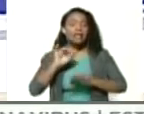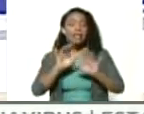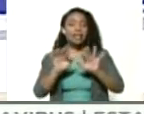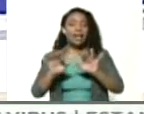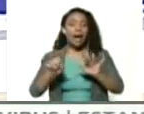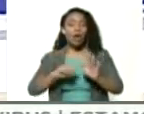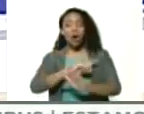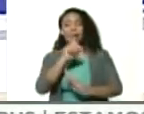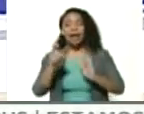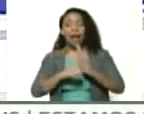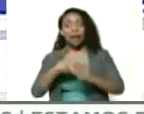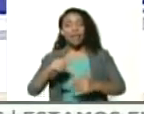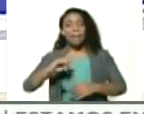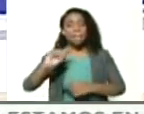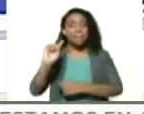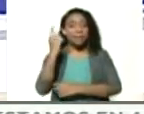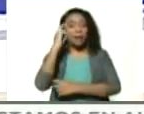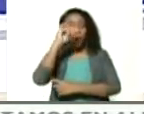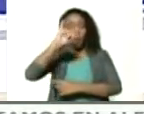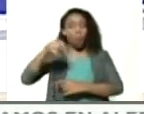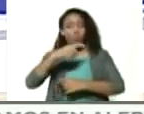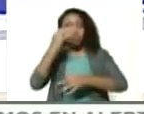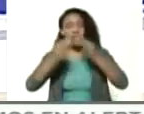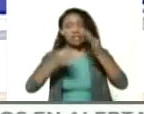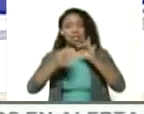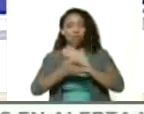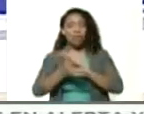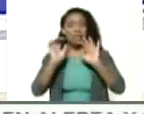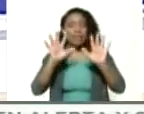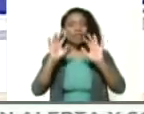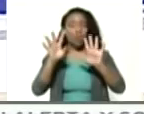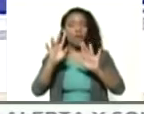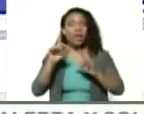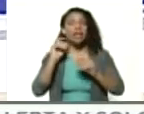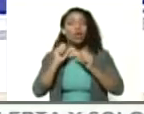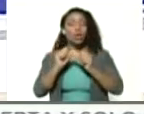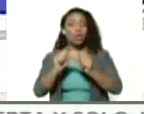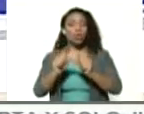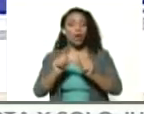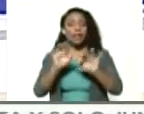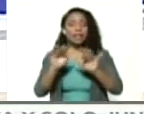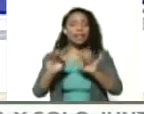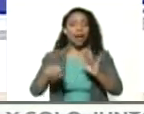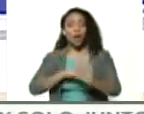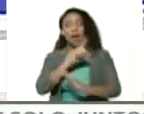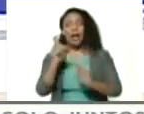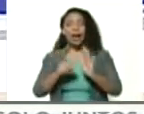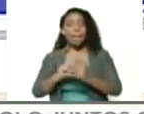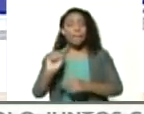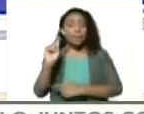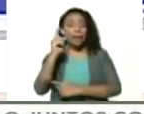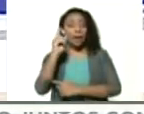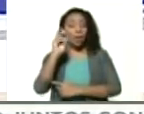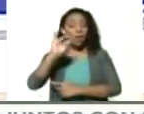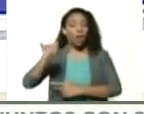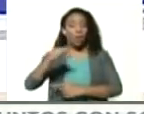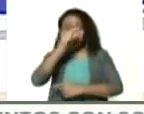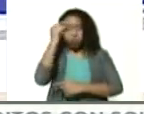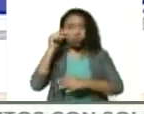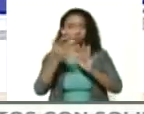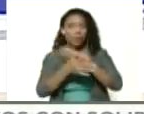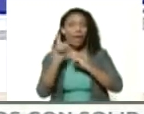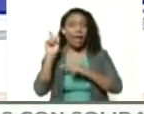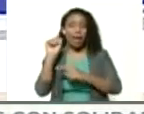de Primero Justicia. 19 años después sigue siendo secretario general de Primero Justicia y está derrotado,